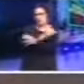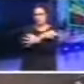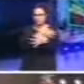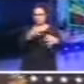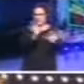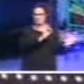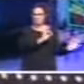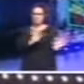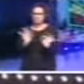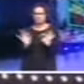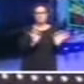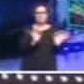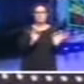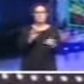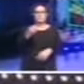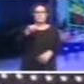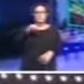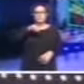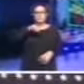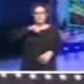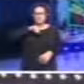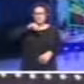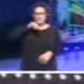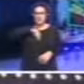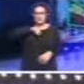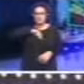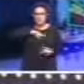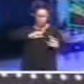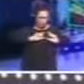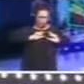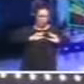y un sentimiento en mi pequeño